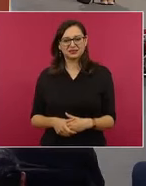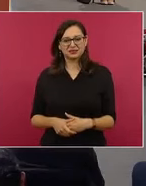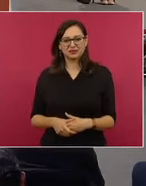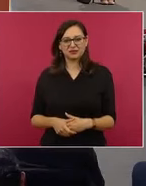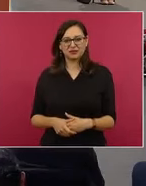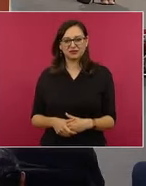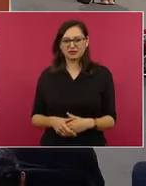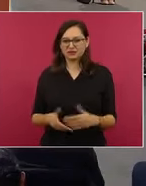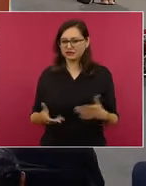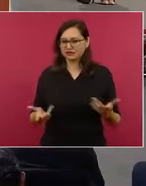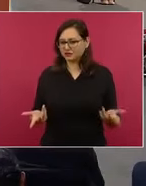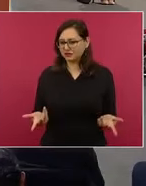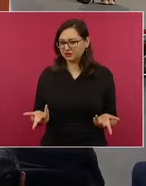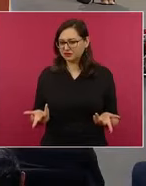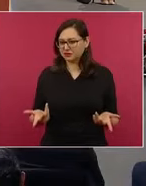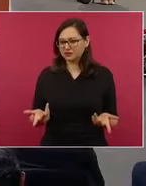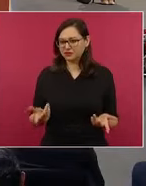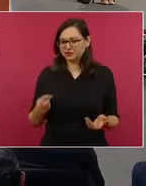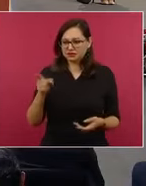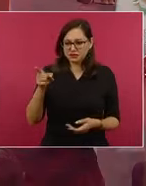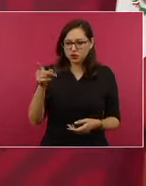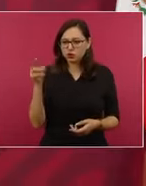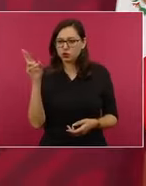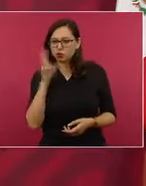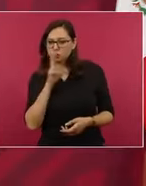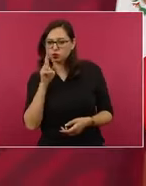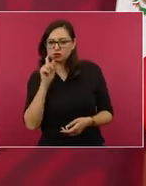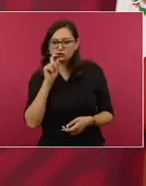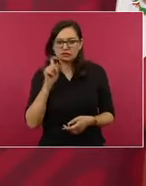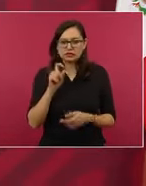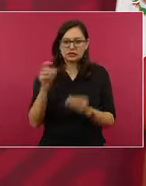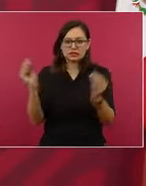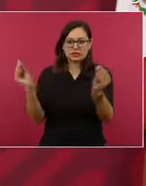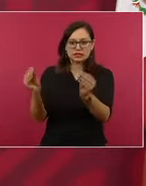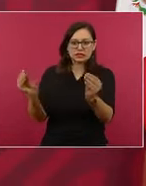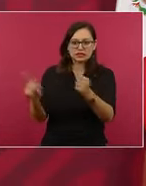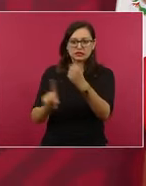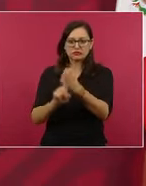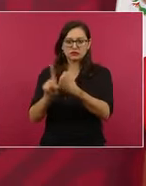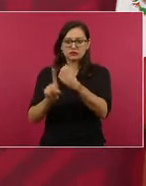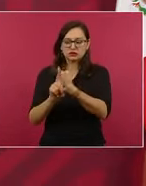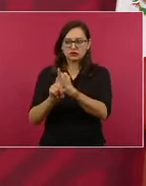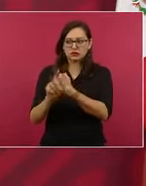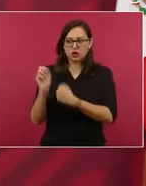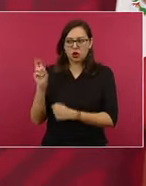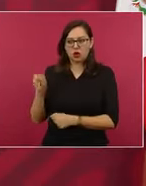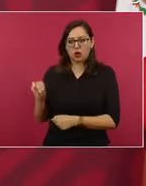¿Qué no pudieron, antes de que se desatara la guerra,